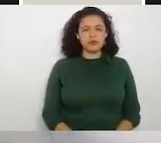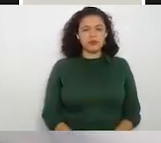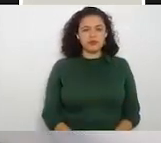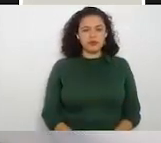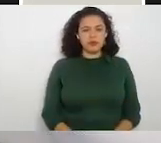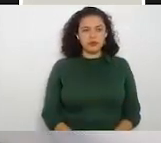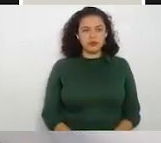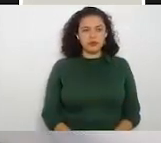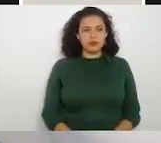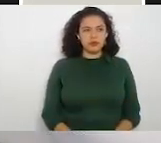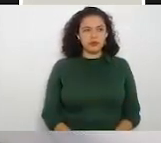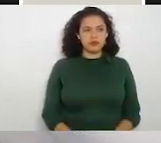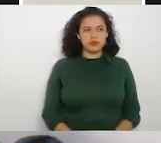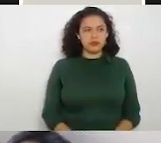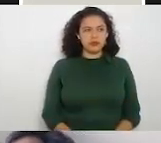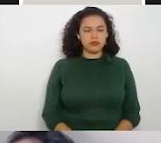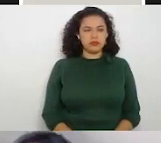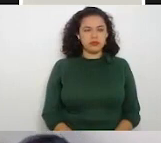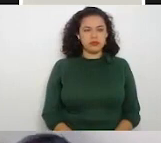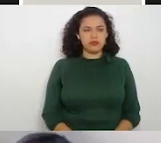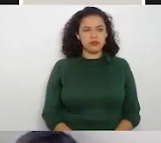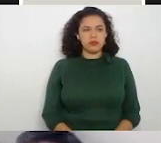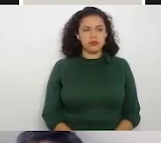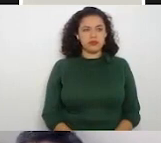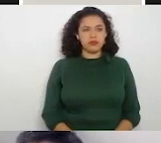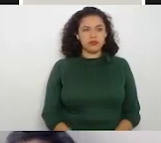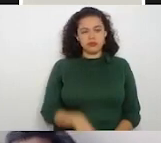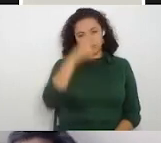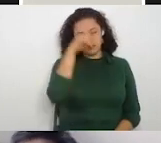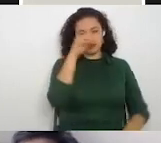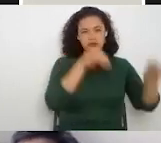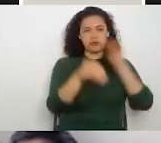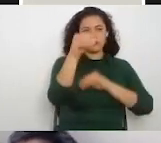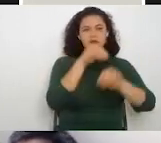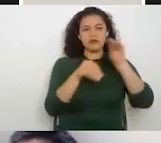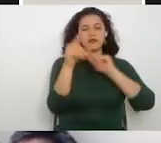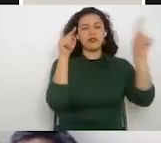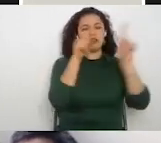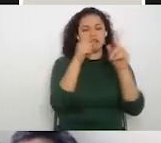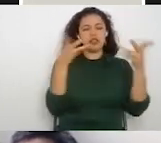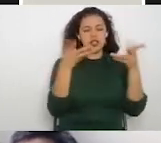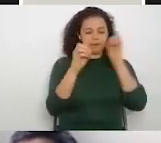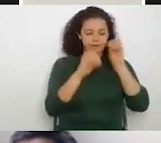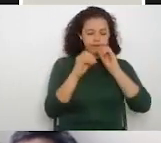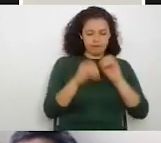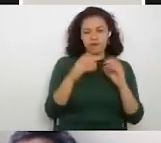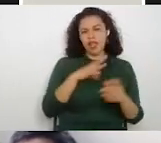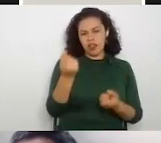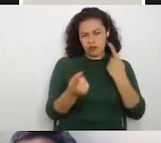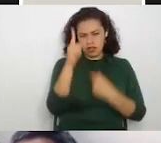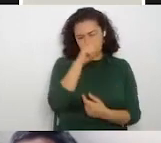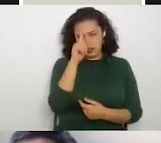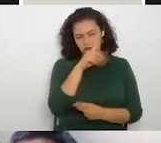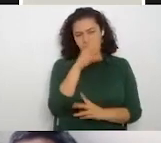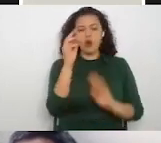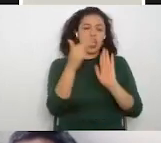Y para la elaboración del objetivo, pues hay unas recomendaciones o